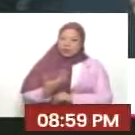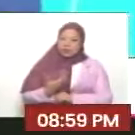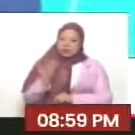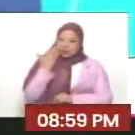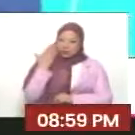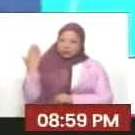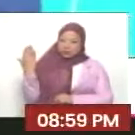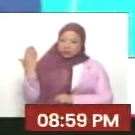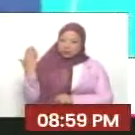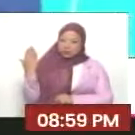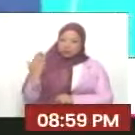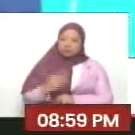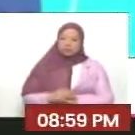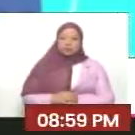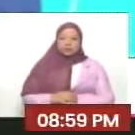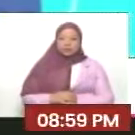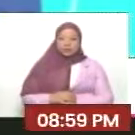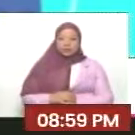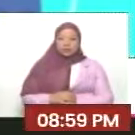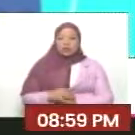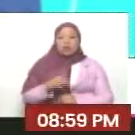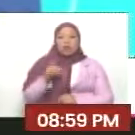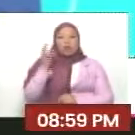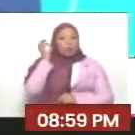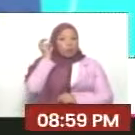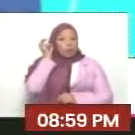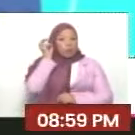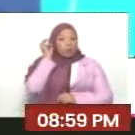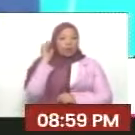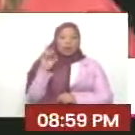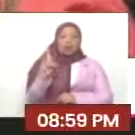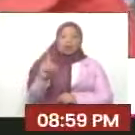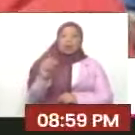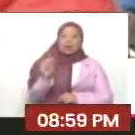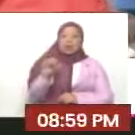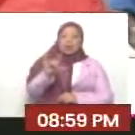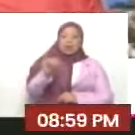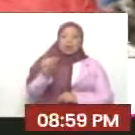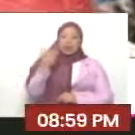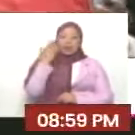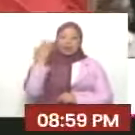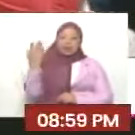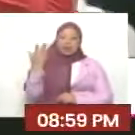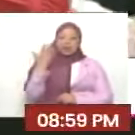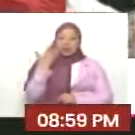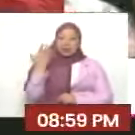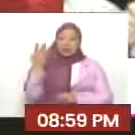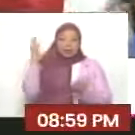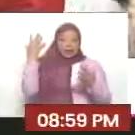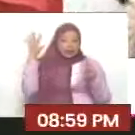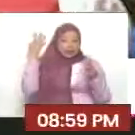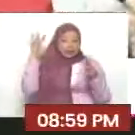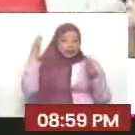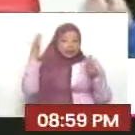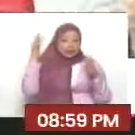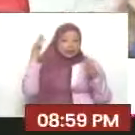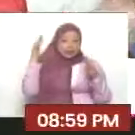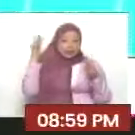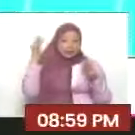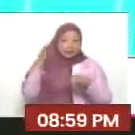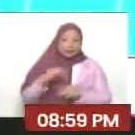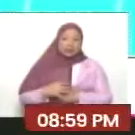Tuy. A Dayana Báez, Báez, alcaldesa de Ocumare del Tuy. Dayana.